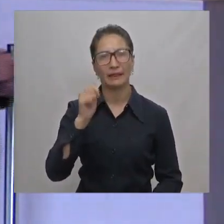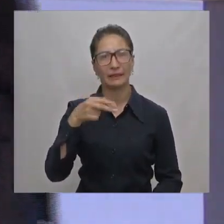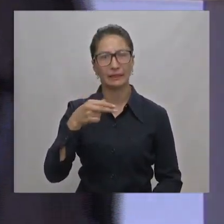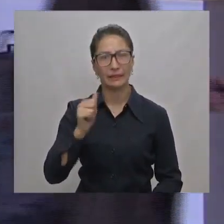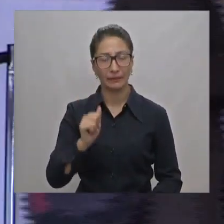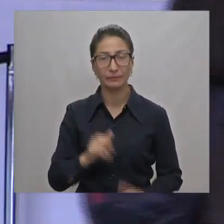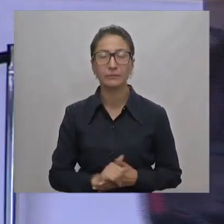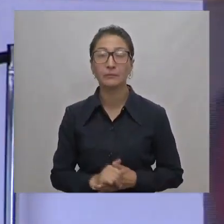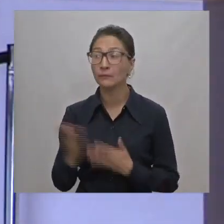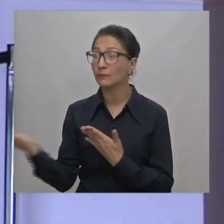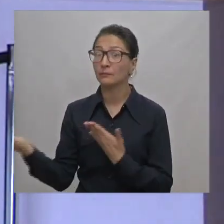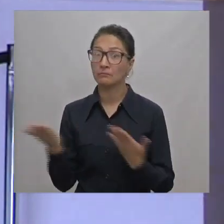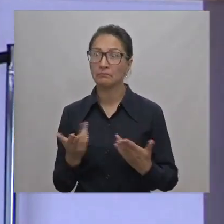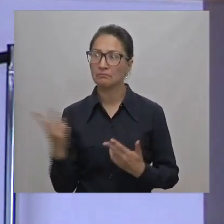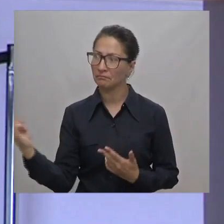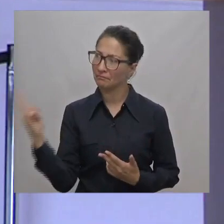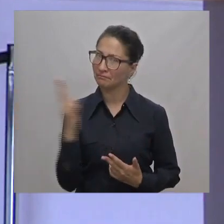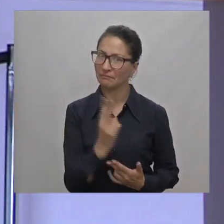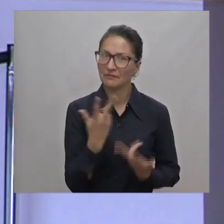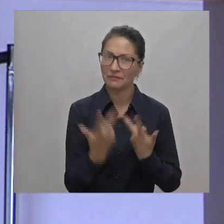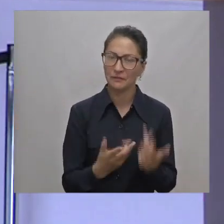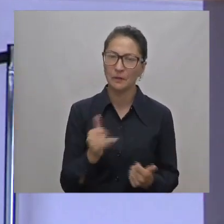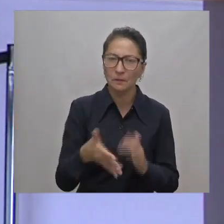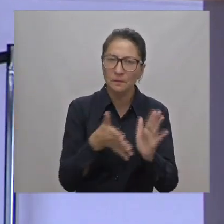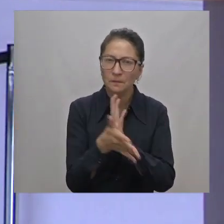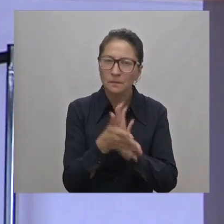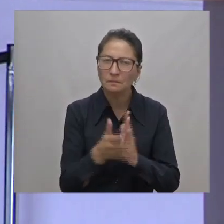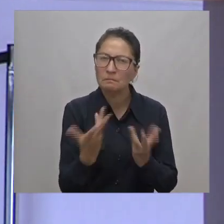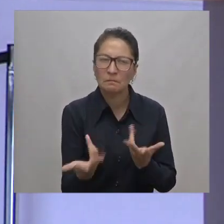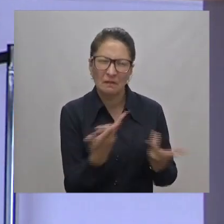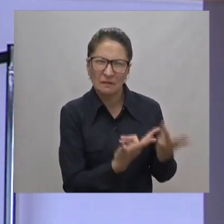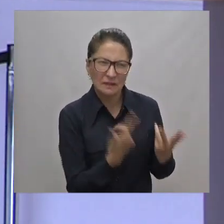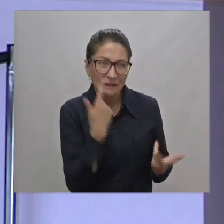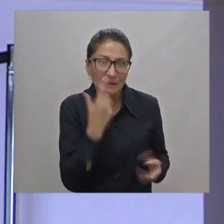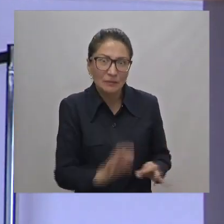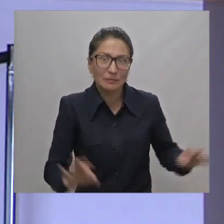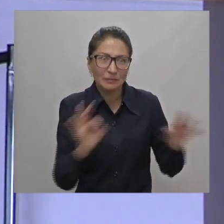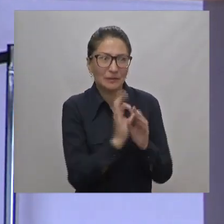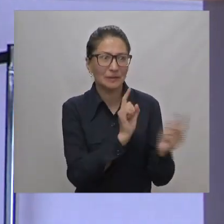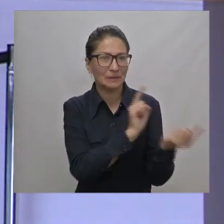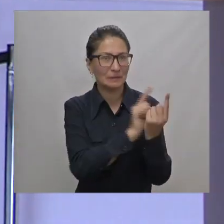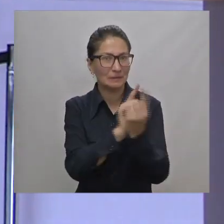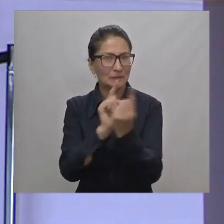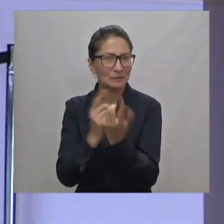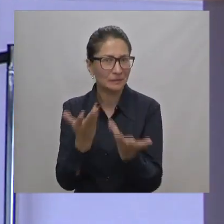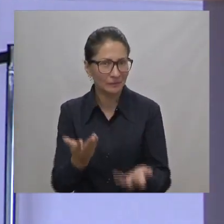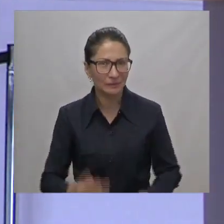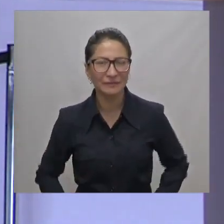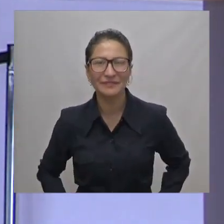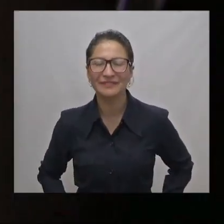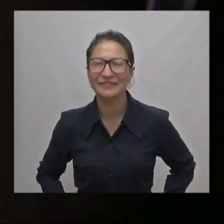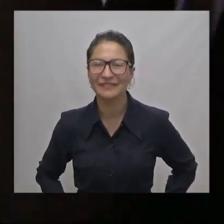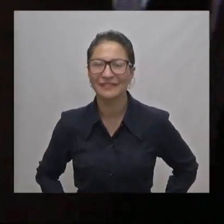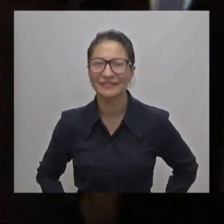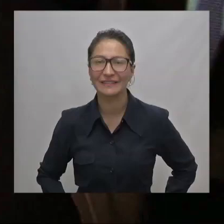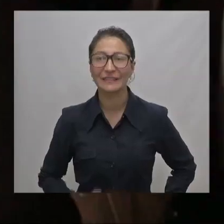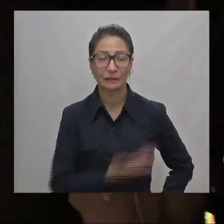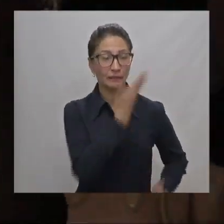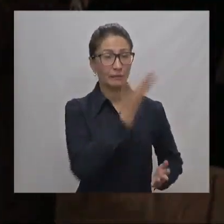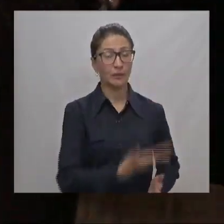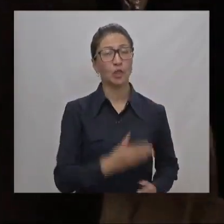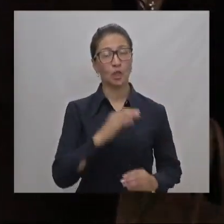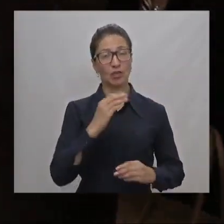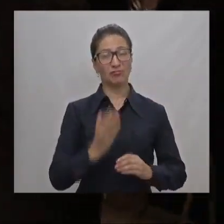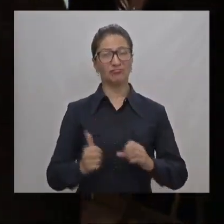Ramírez. Aquí en Colombia Tiene Control les presentamos los detalles más relevantes de este importante encuentro. El